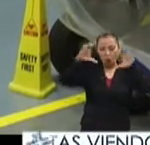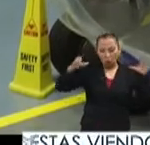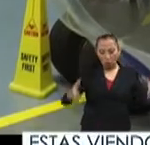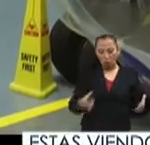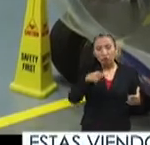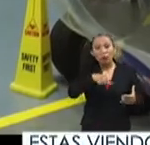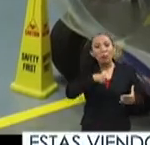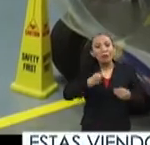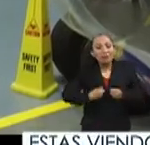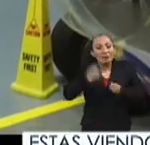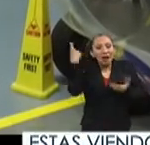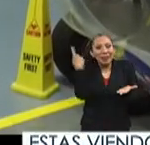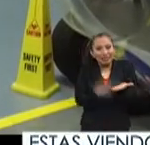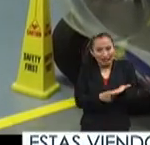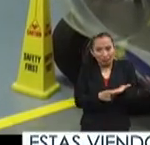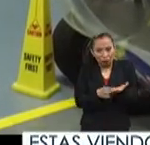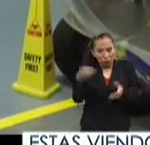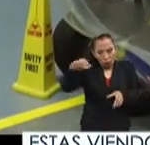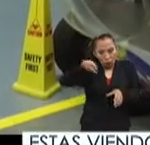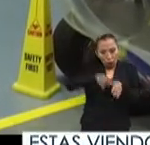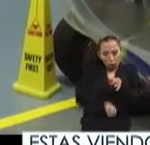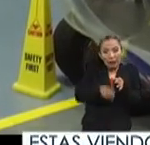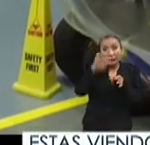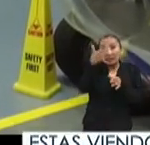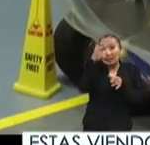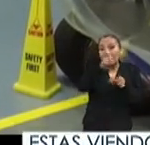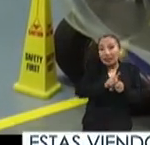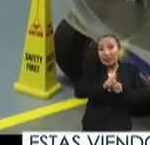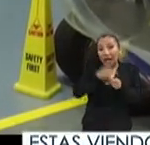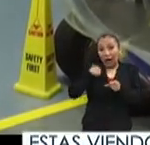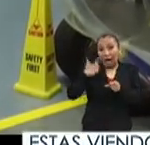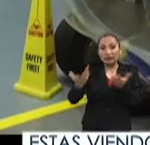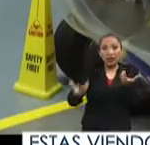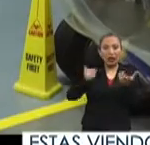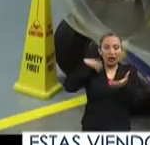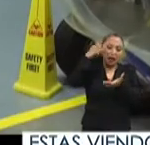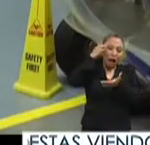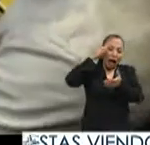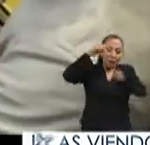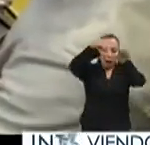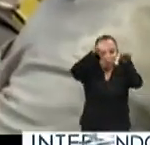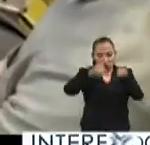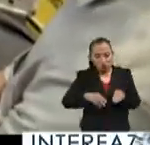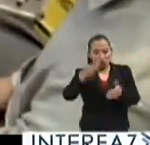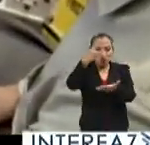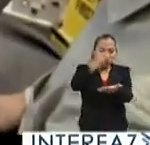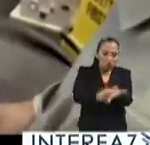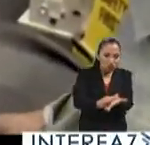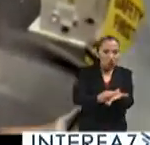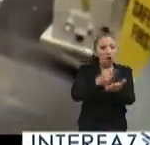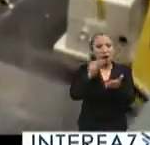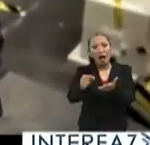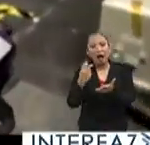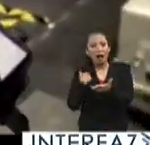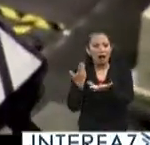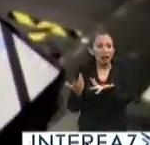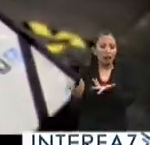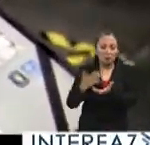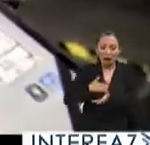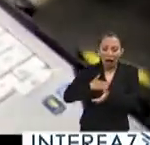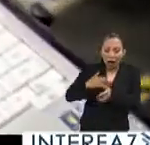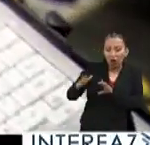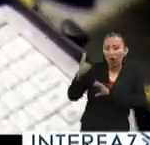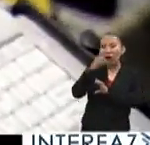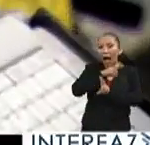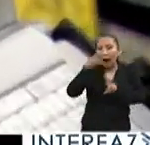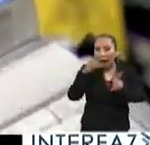puedes sobrevivir en este vehículo por 7 días. De hecho, hoy tienes una cama y lo bajas y te cuestas, y un bañito también, y tiene